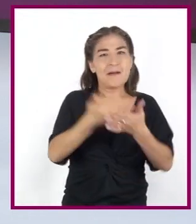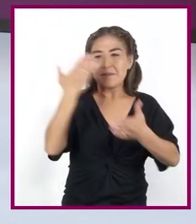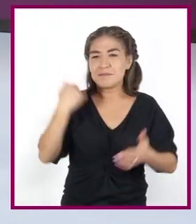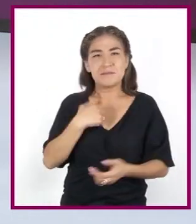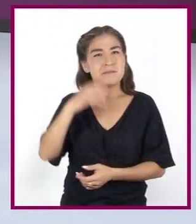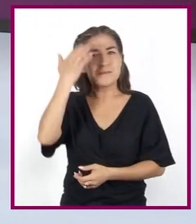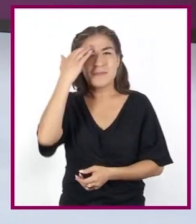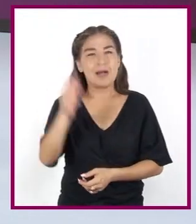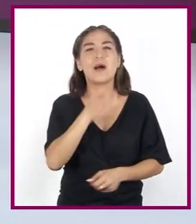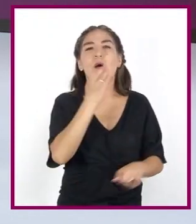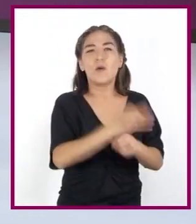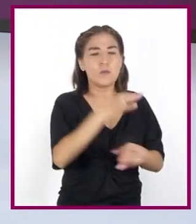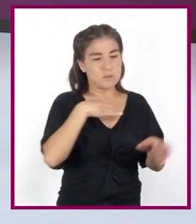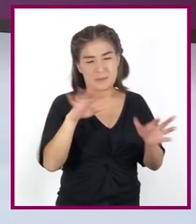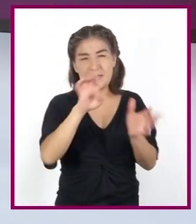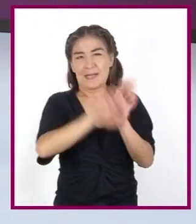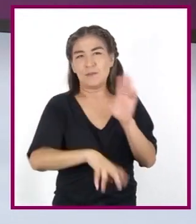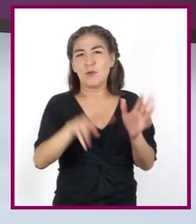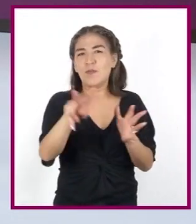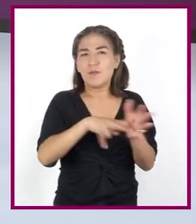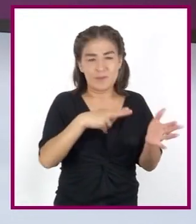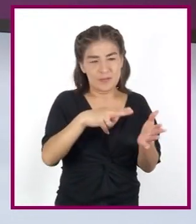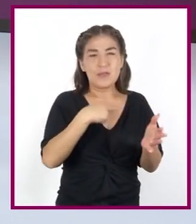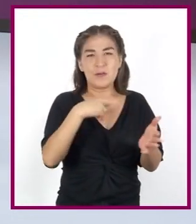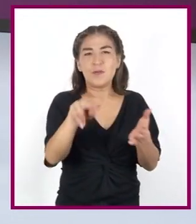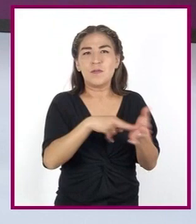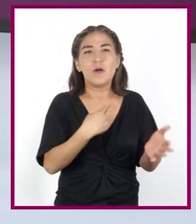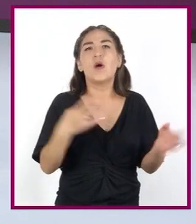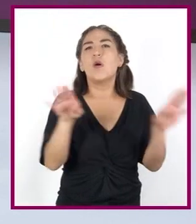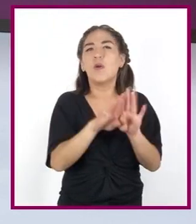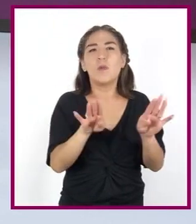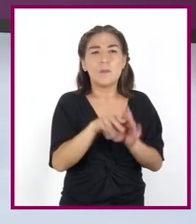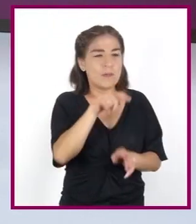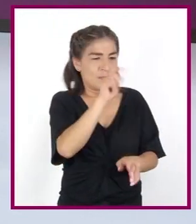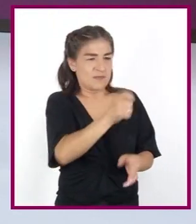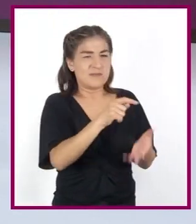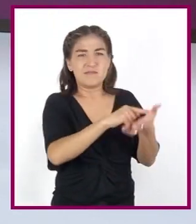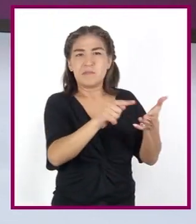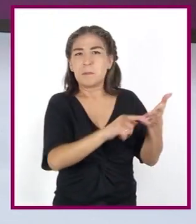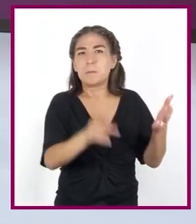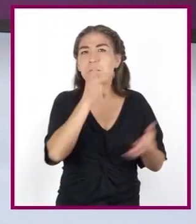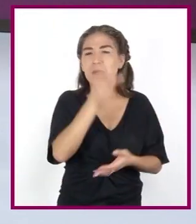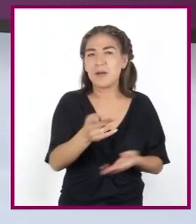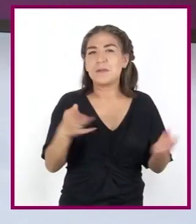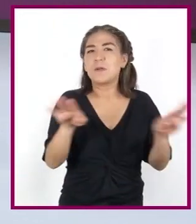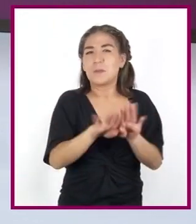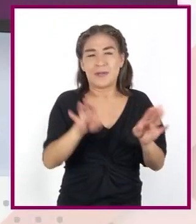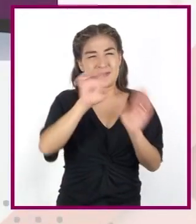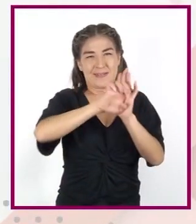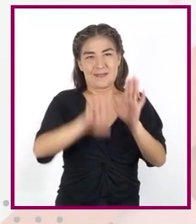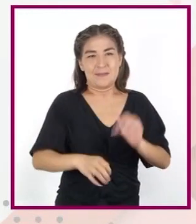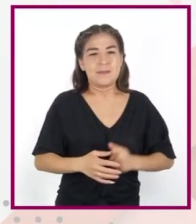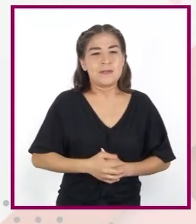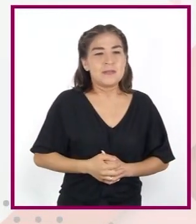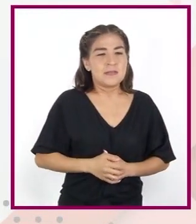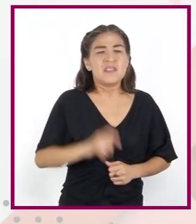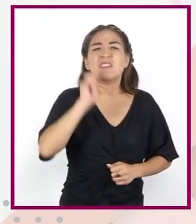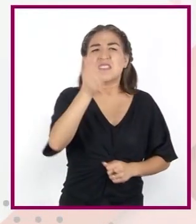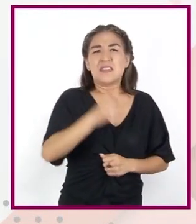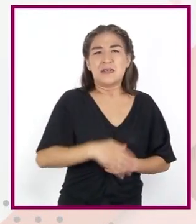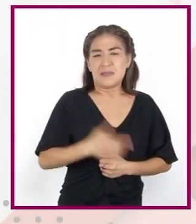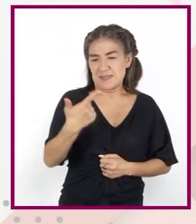me tocara firmar el contrato, tendría dudas acerca de a qué se refieren o qué conlleva. Por ejemplo, ¿qué es eso